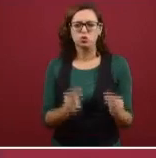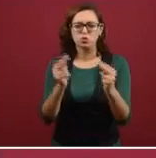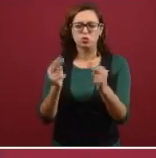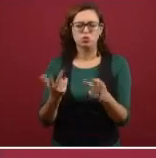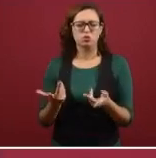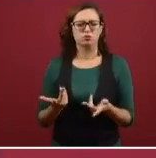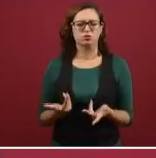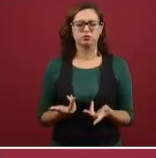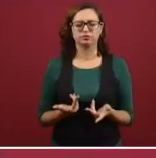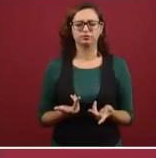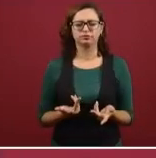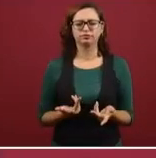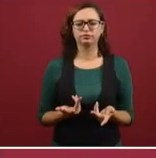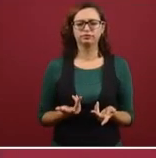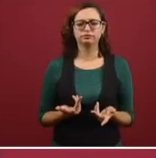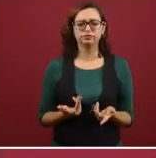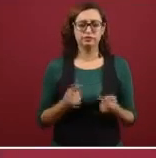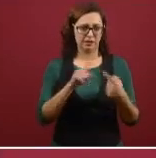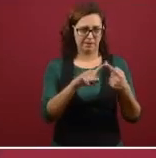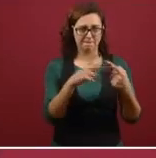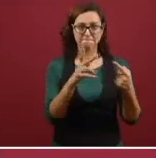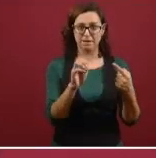desde Pemex